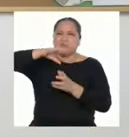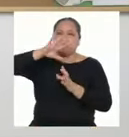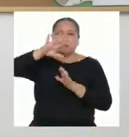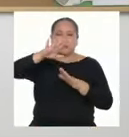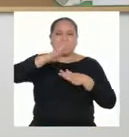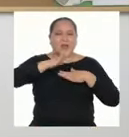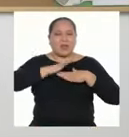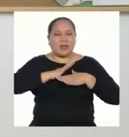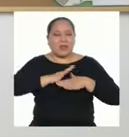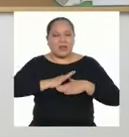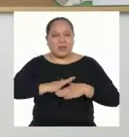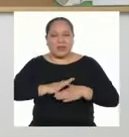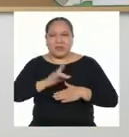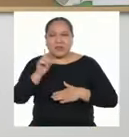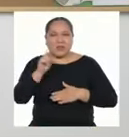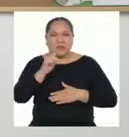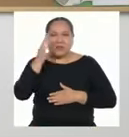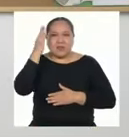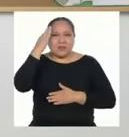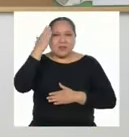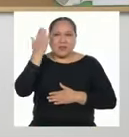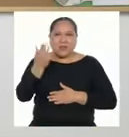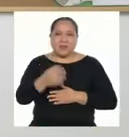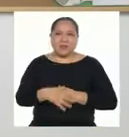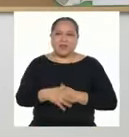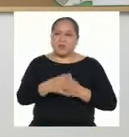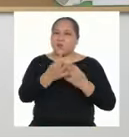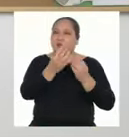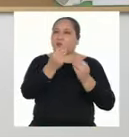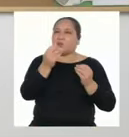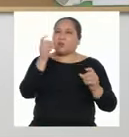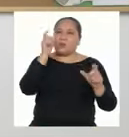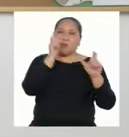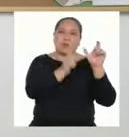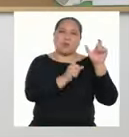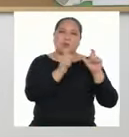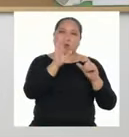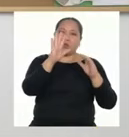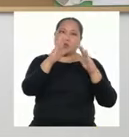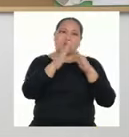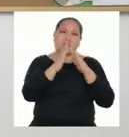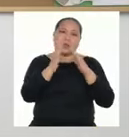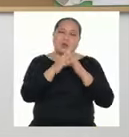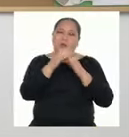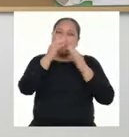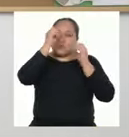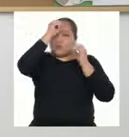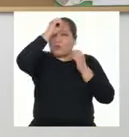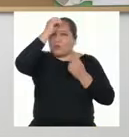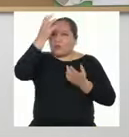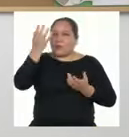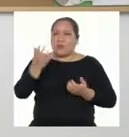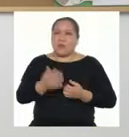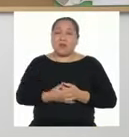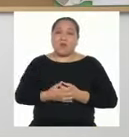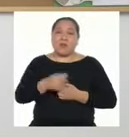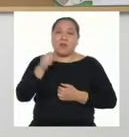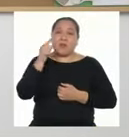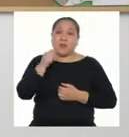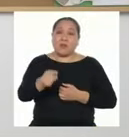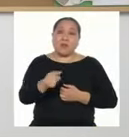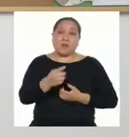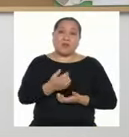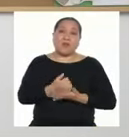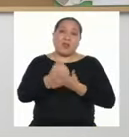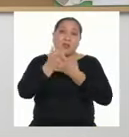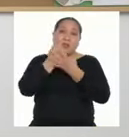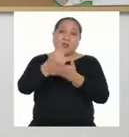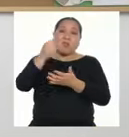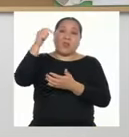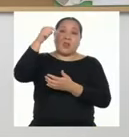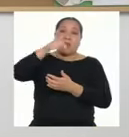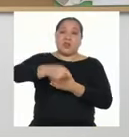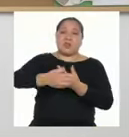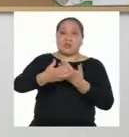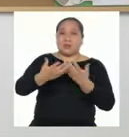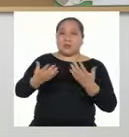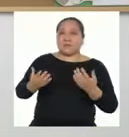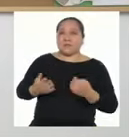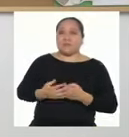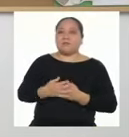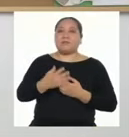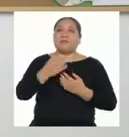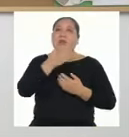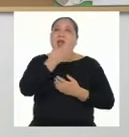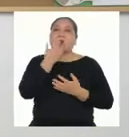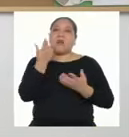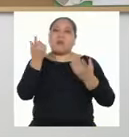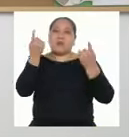Jonathan, tranquilo, no lo sabías. Como mucha gente en casa tampoco lo sabe. Pero para eso sirve esta actividad. Mejor vamos a